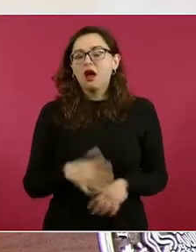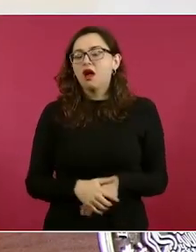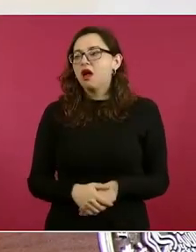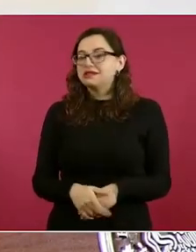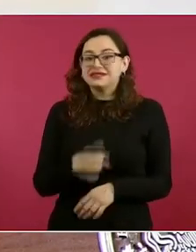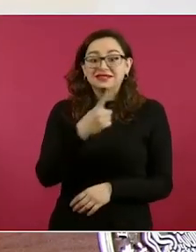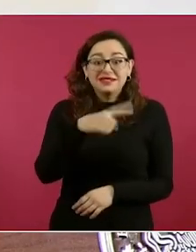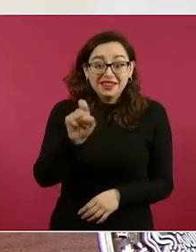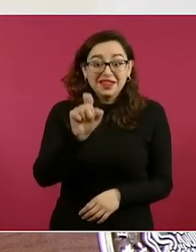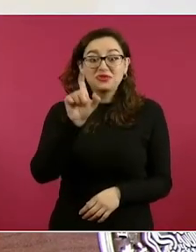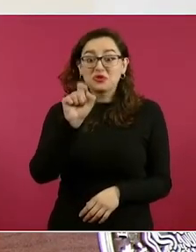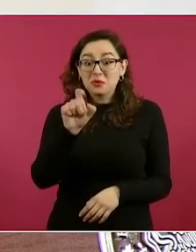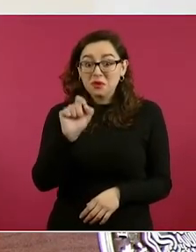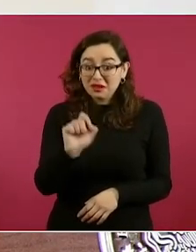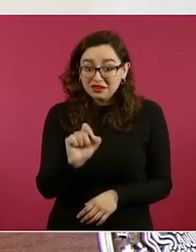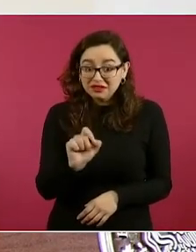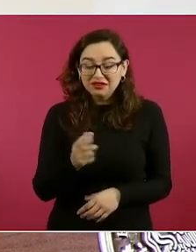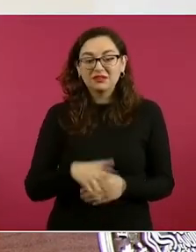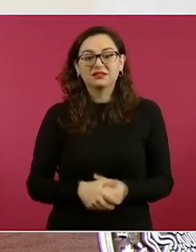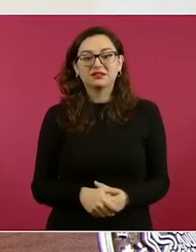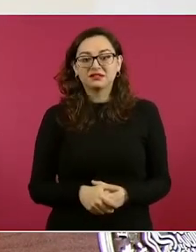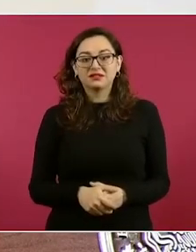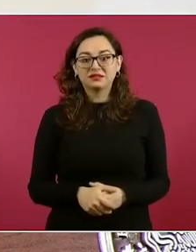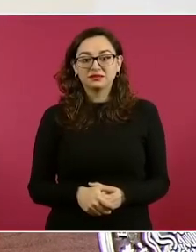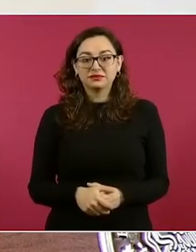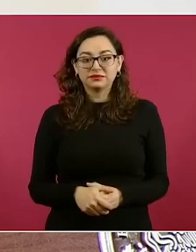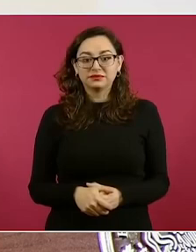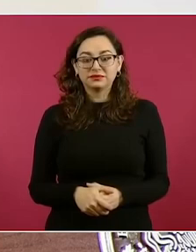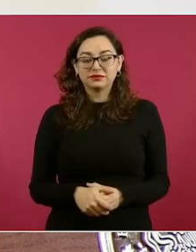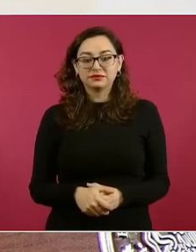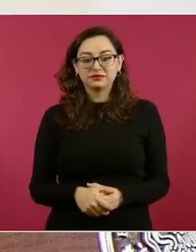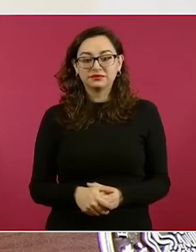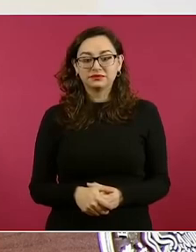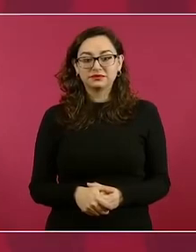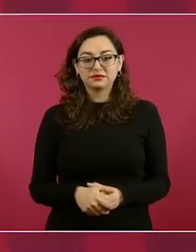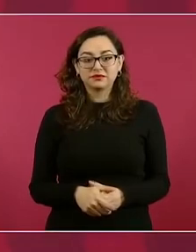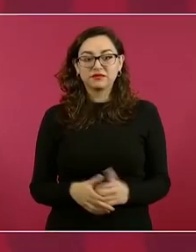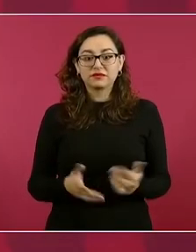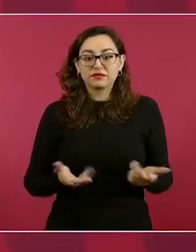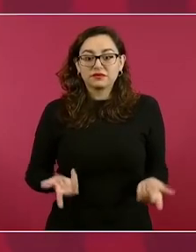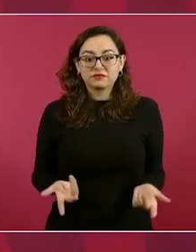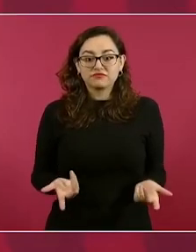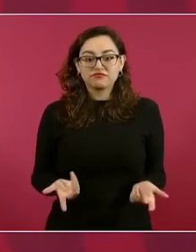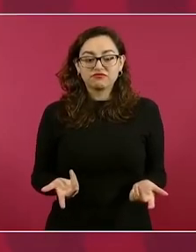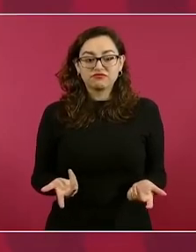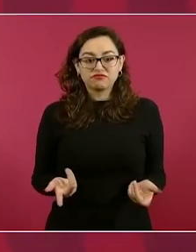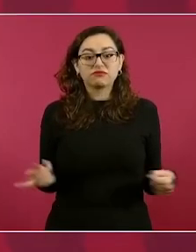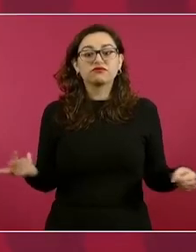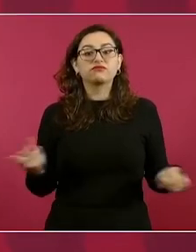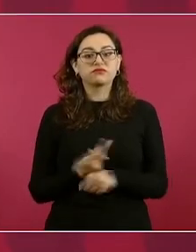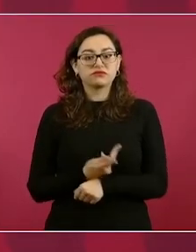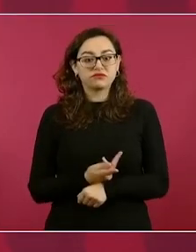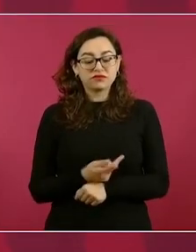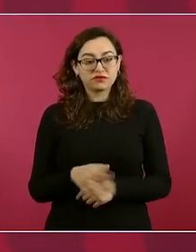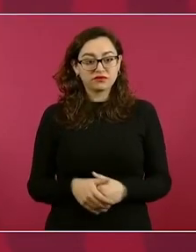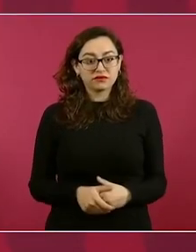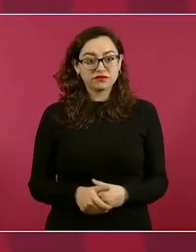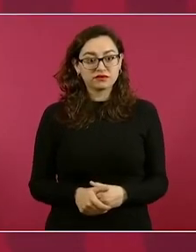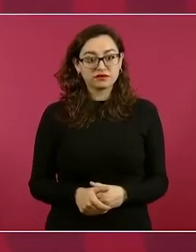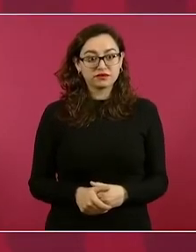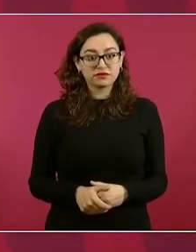implicados. Y saben que todo tiene que ver